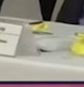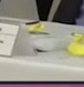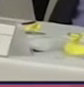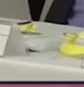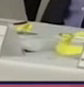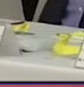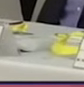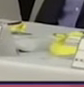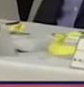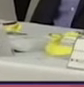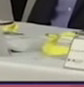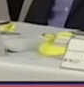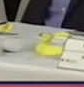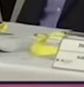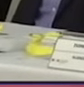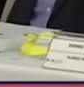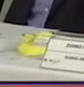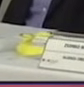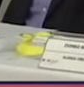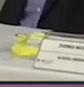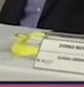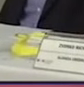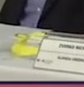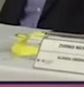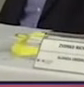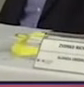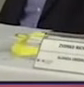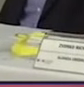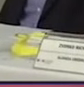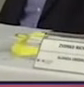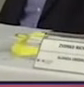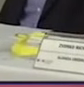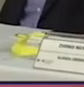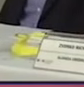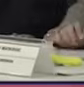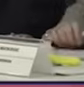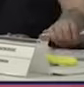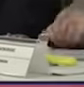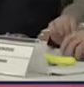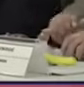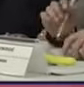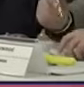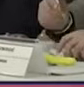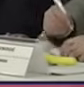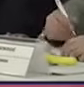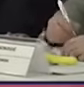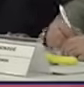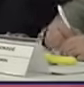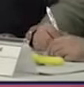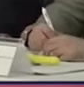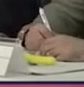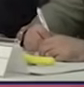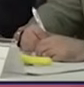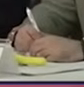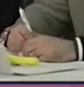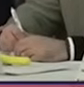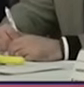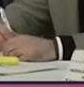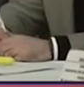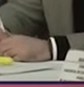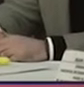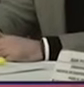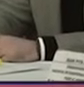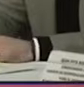crisis política a pesar de este esfuerzo del Tribunal Supremo Electoral de reunir a los que nos tienen trabados en el país. Muy bien, Tufín,